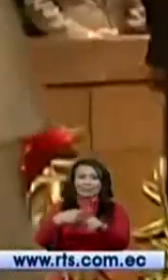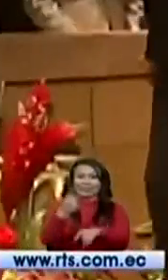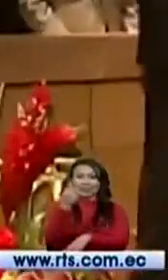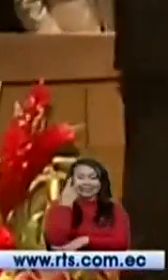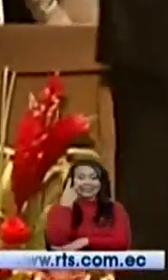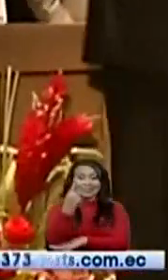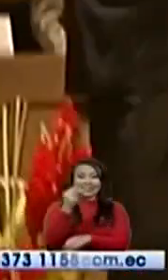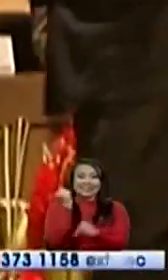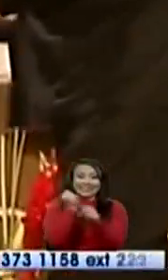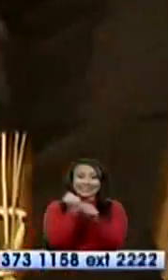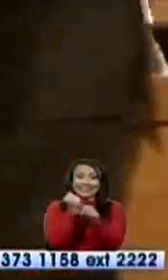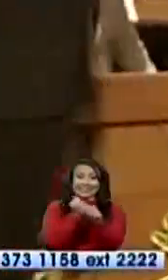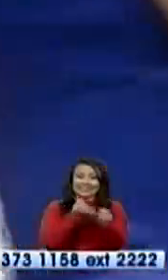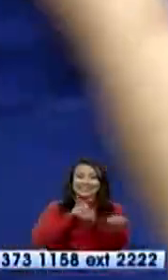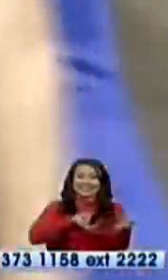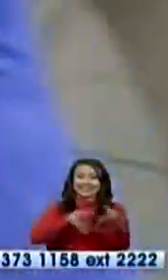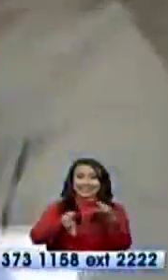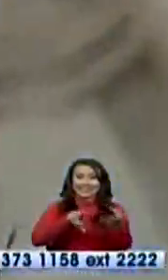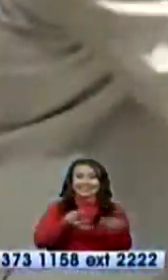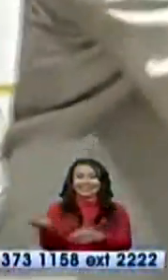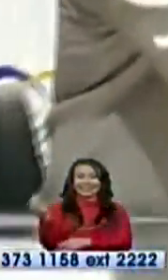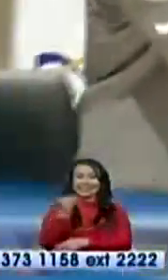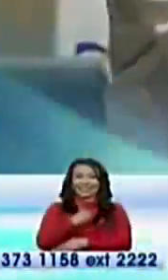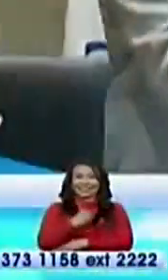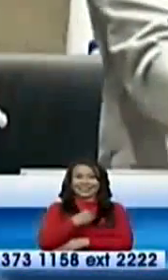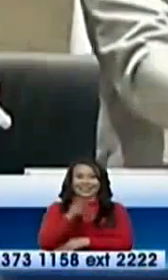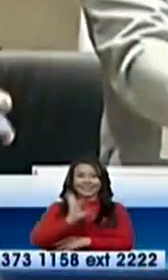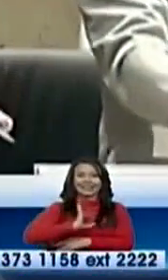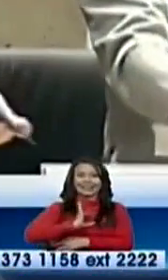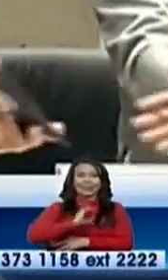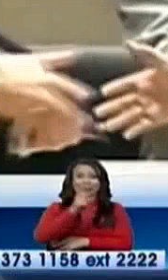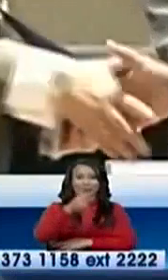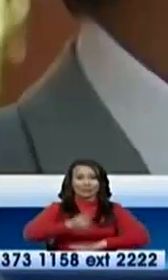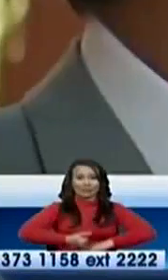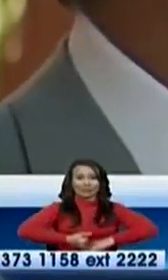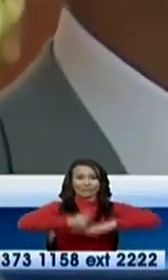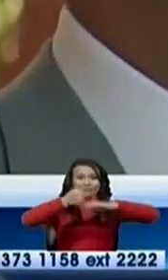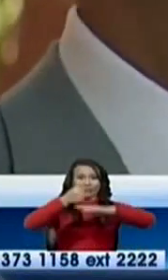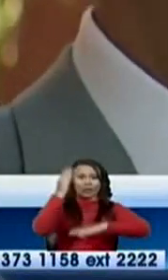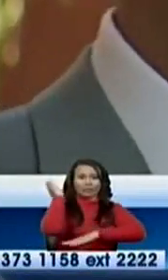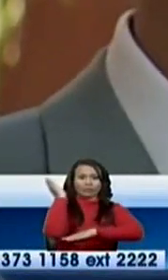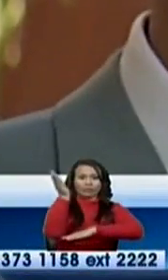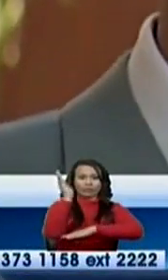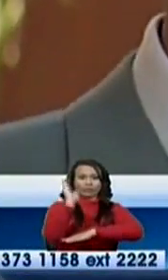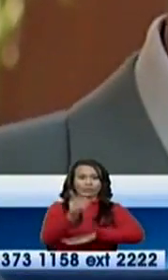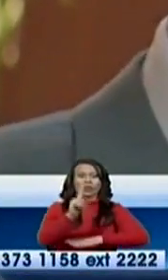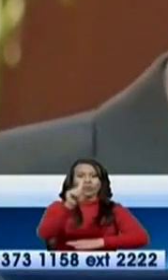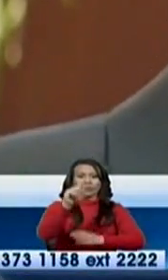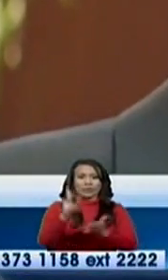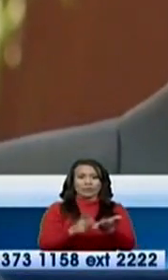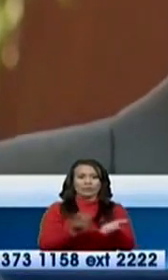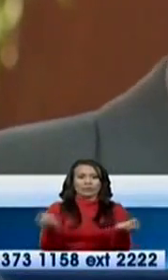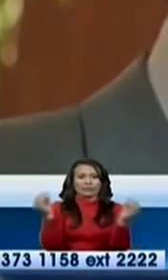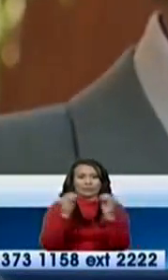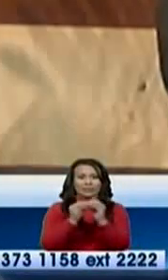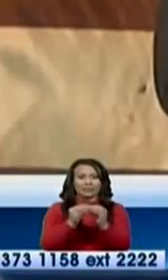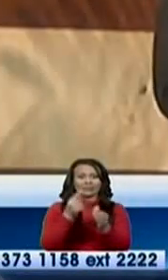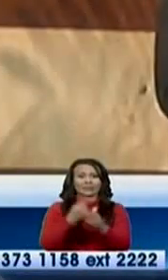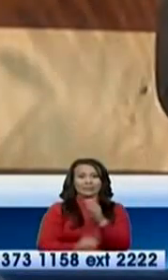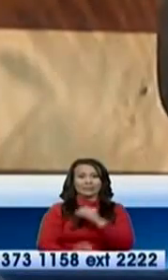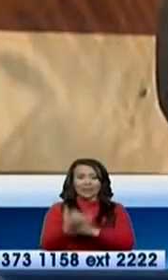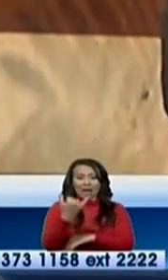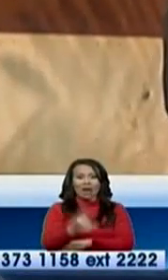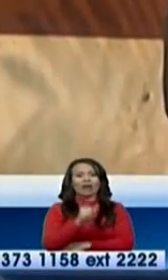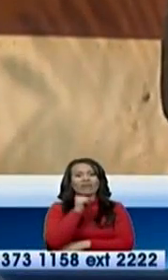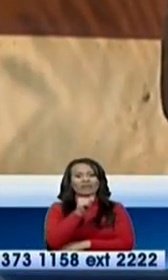la función judicial, según el titular de la judicatura, que durante su discurso dijo más de una vez que aún hay